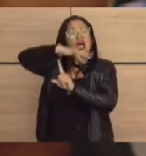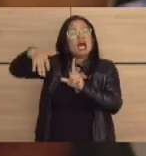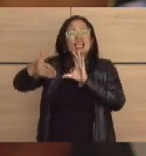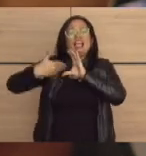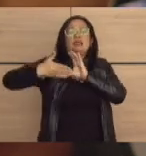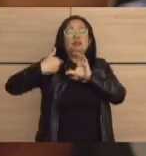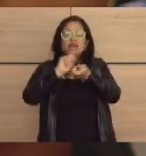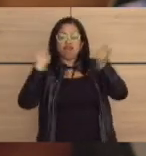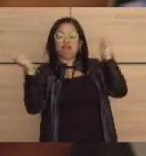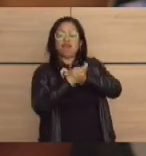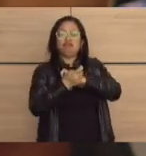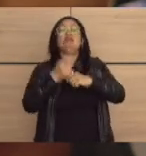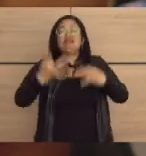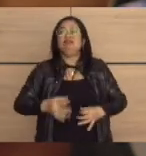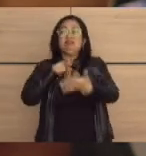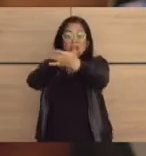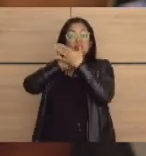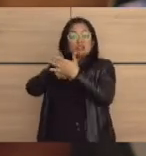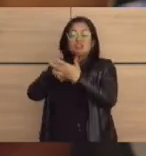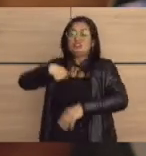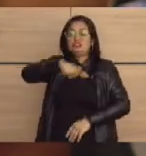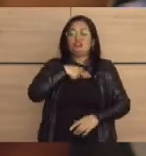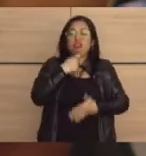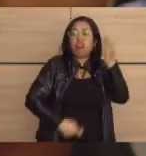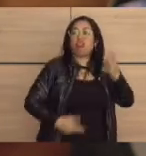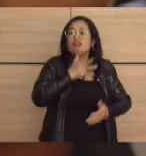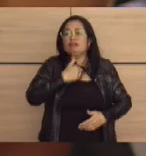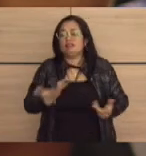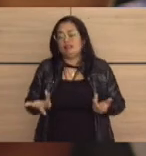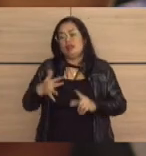hecho y no nos da muchas décadas para corregirlo. Y todos los días